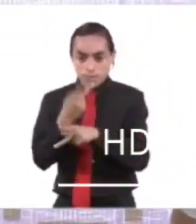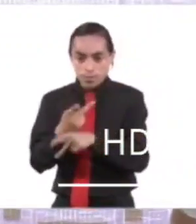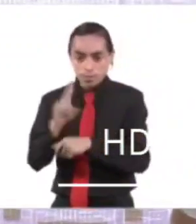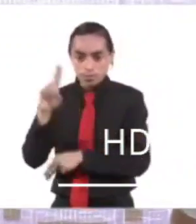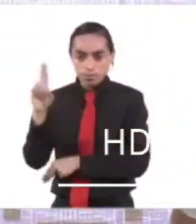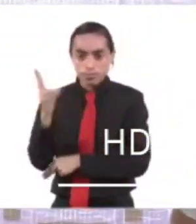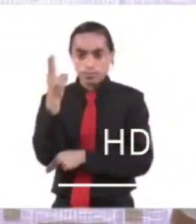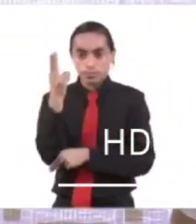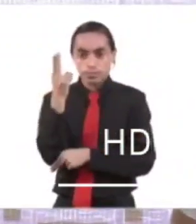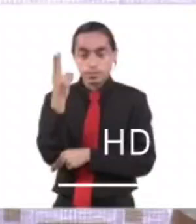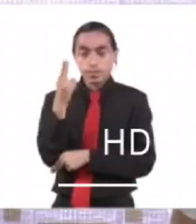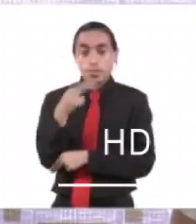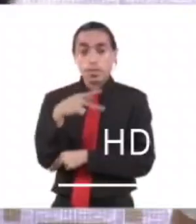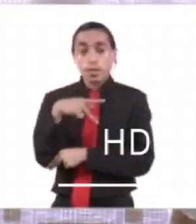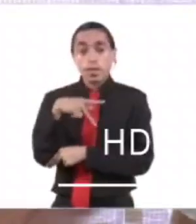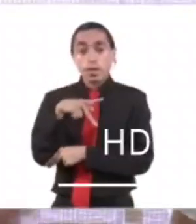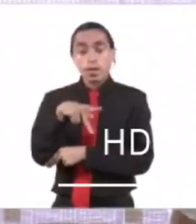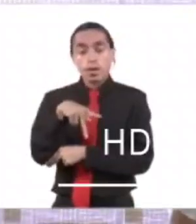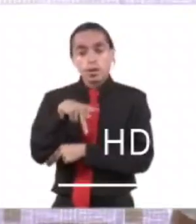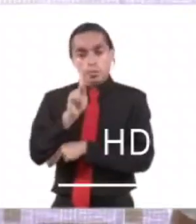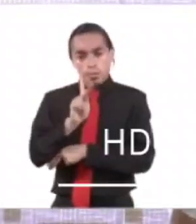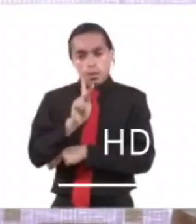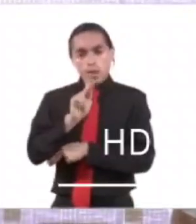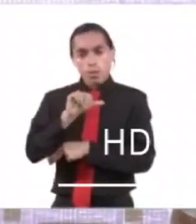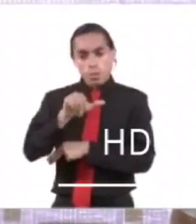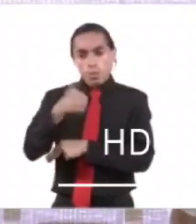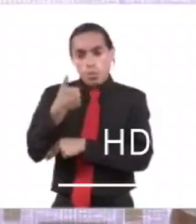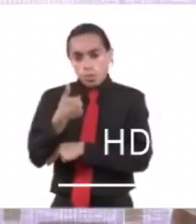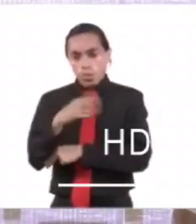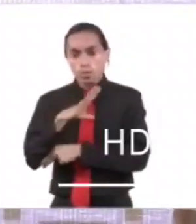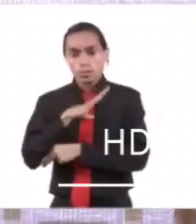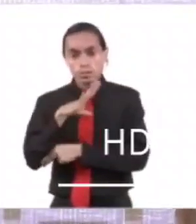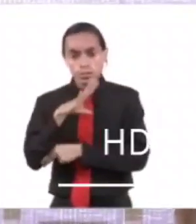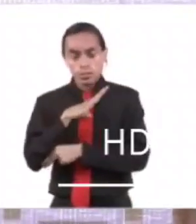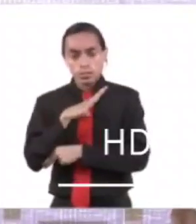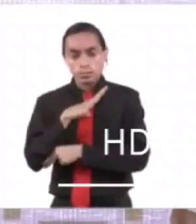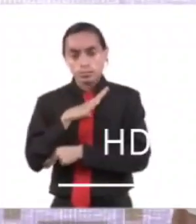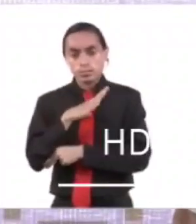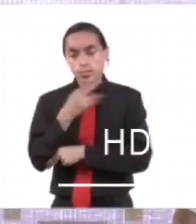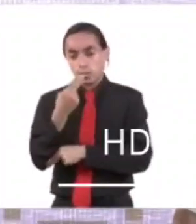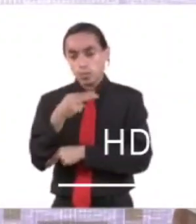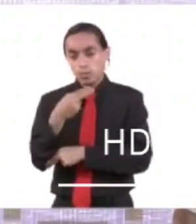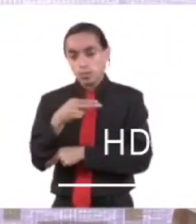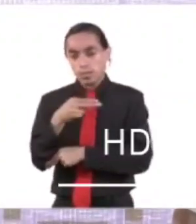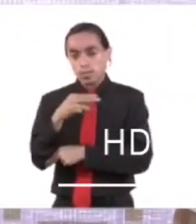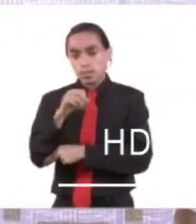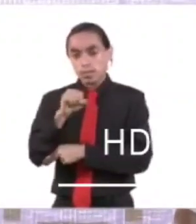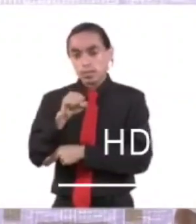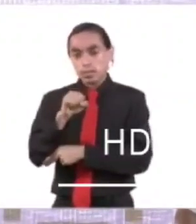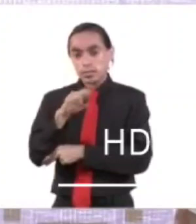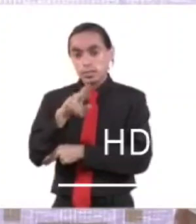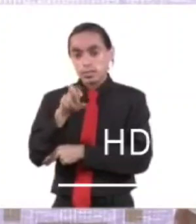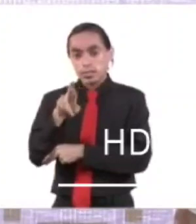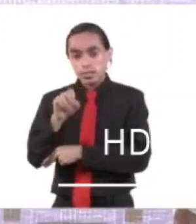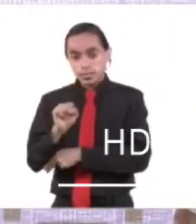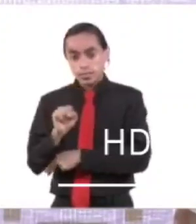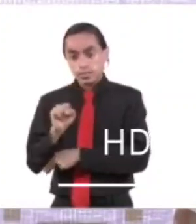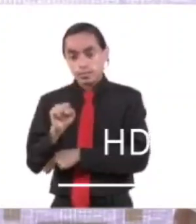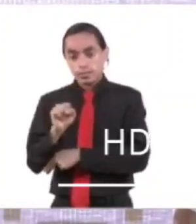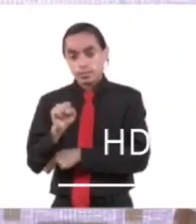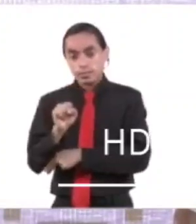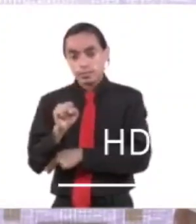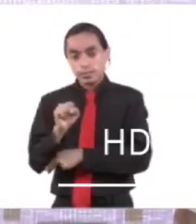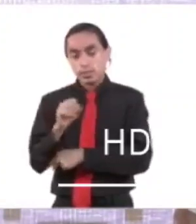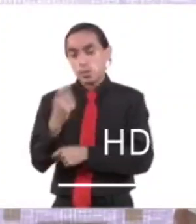universidad, pero hay mucha educación más allá de lo formal, los llamados saberes de los que ha hablado Dussel